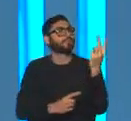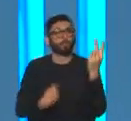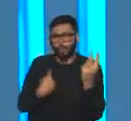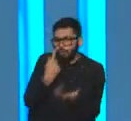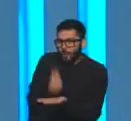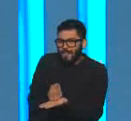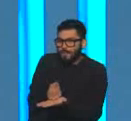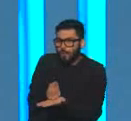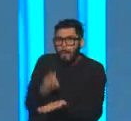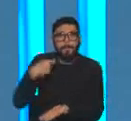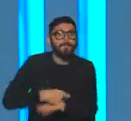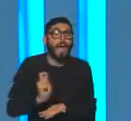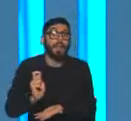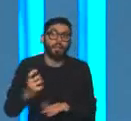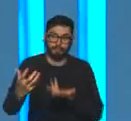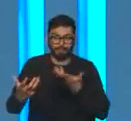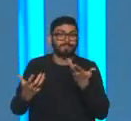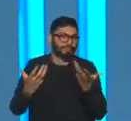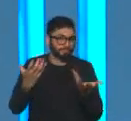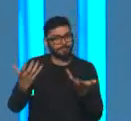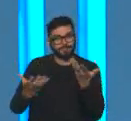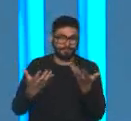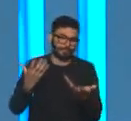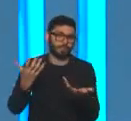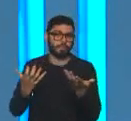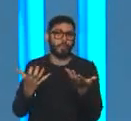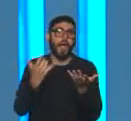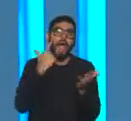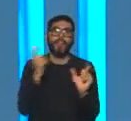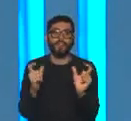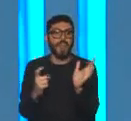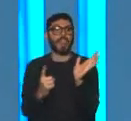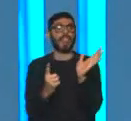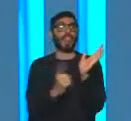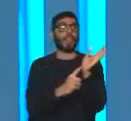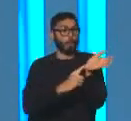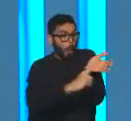ahí. ¿Quién lo paga? Bueno, hay una brecha entre el titular del servicio y la persona que efectivamente lo utiliza, ¿no?